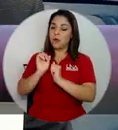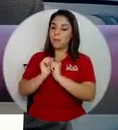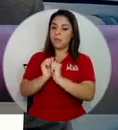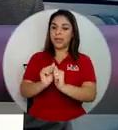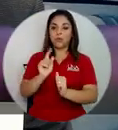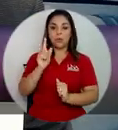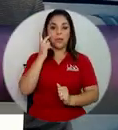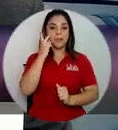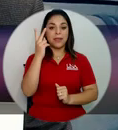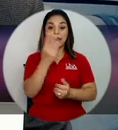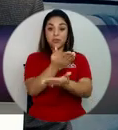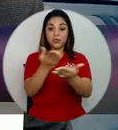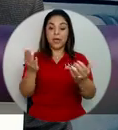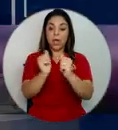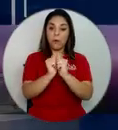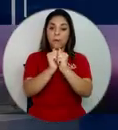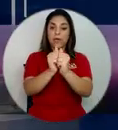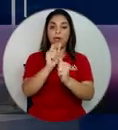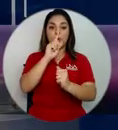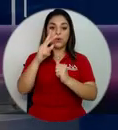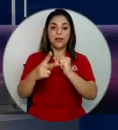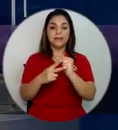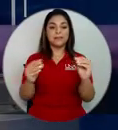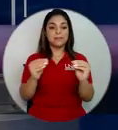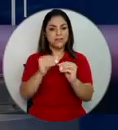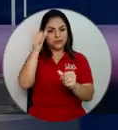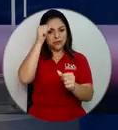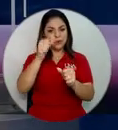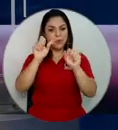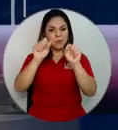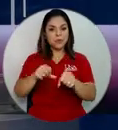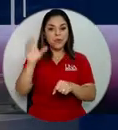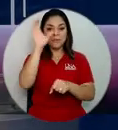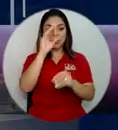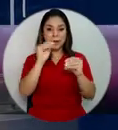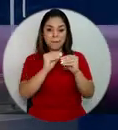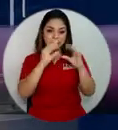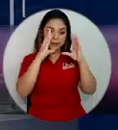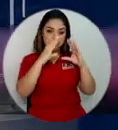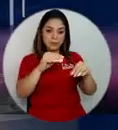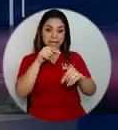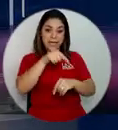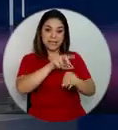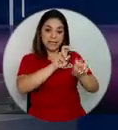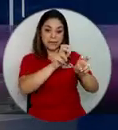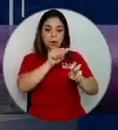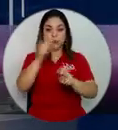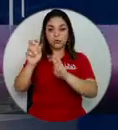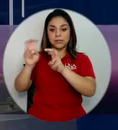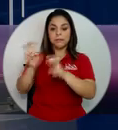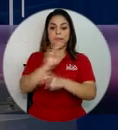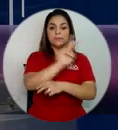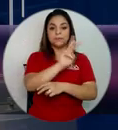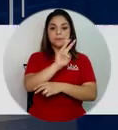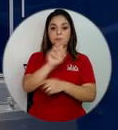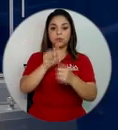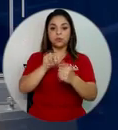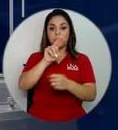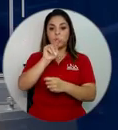este programa de Una Mirada, y a ustedes por estar con nosotros una vez más. Les recuerdo que pueden buscar más información sobre este y otros temas en